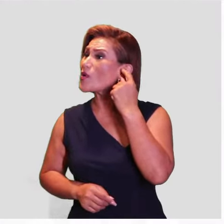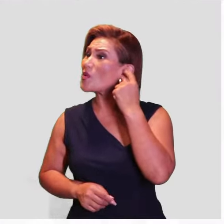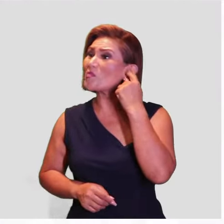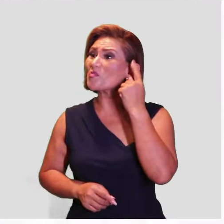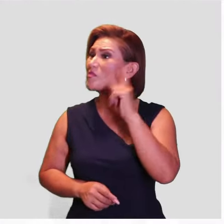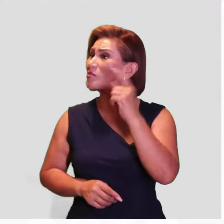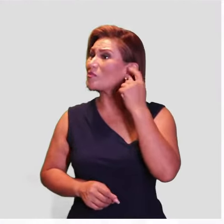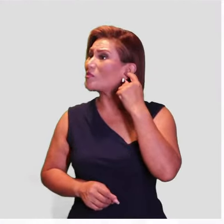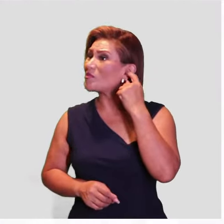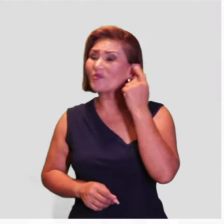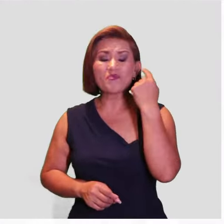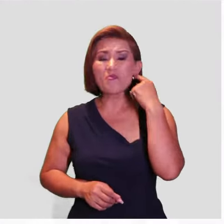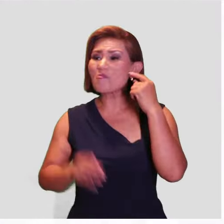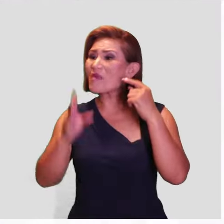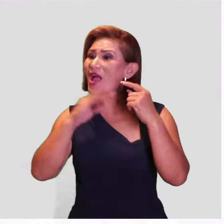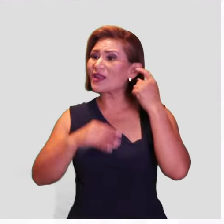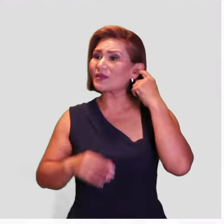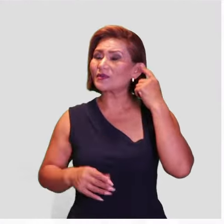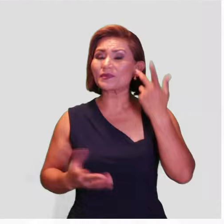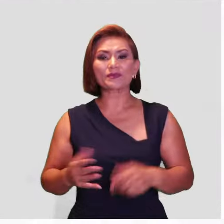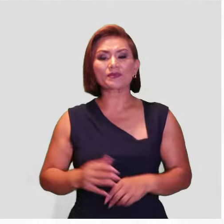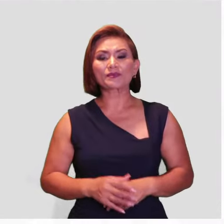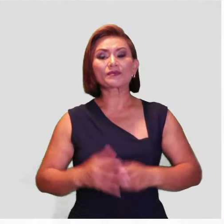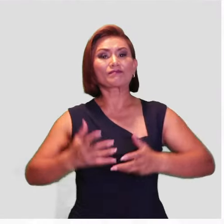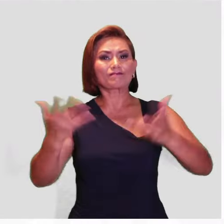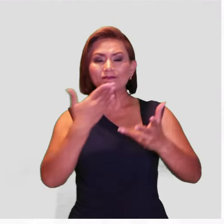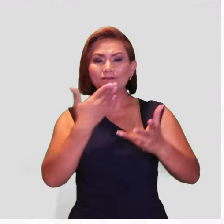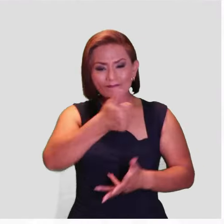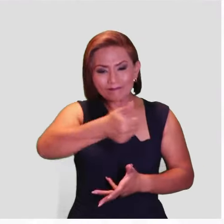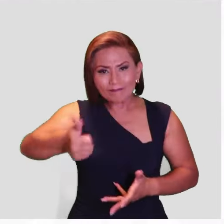por una opción de cambio emanada del pueblo y para el pueblo.